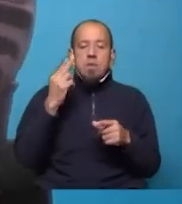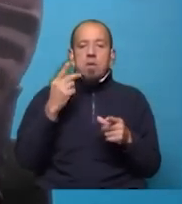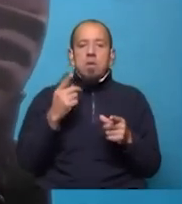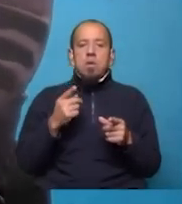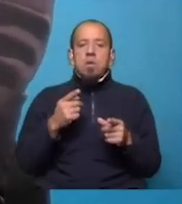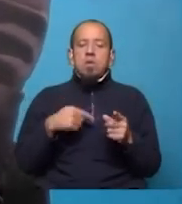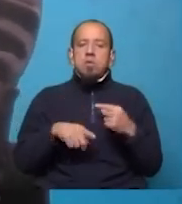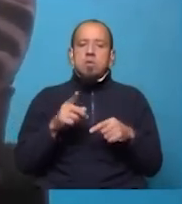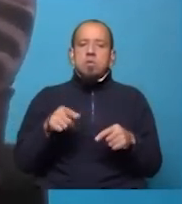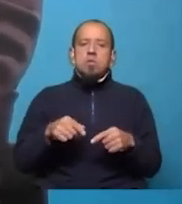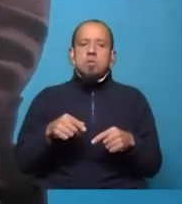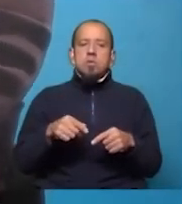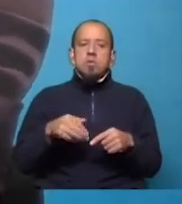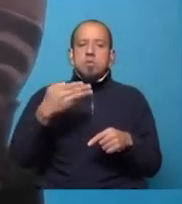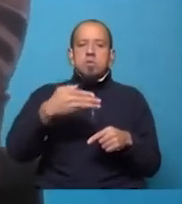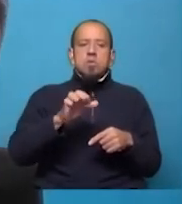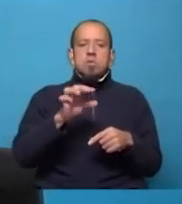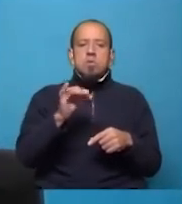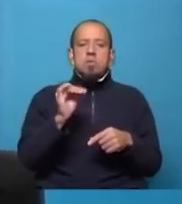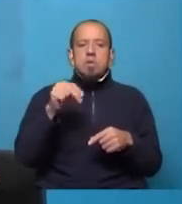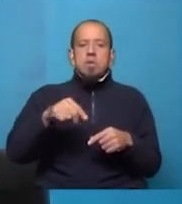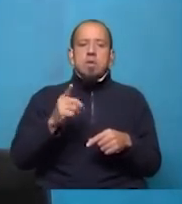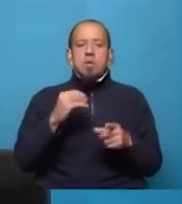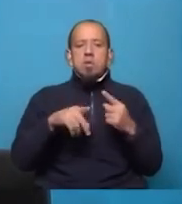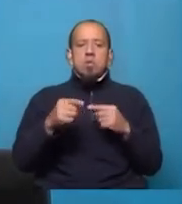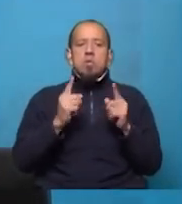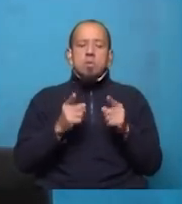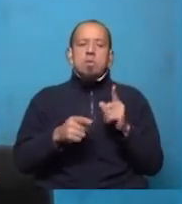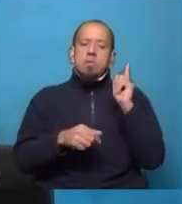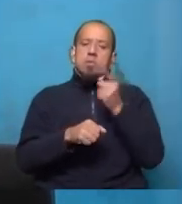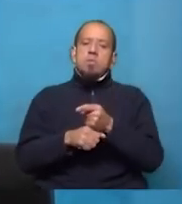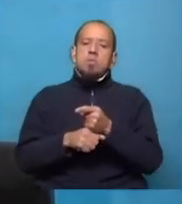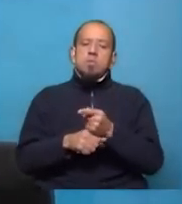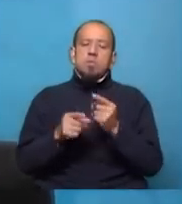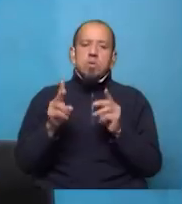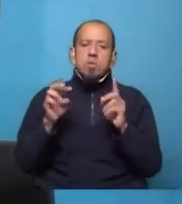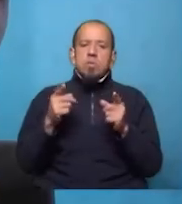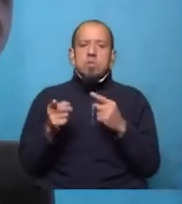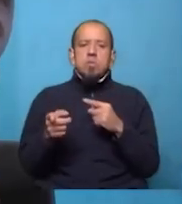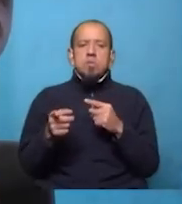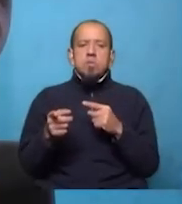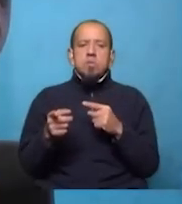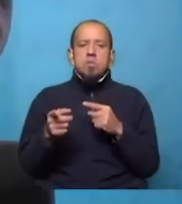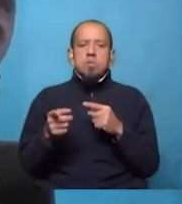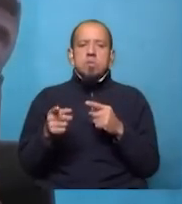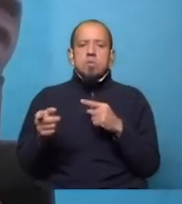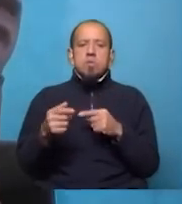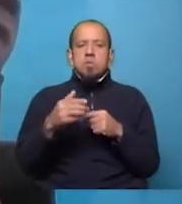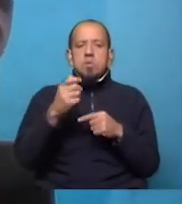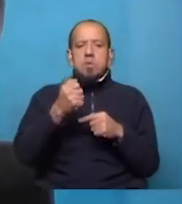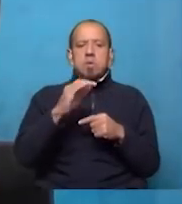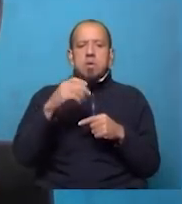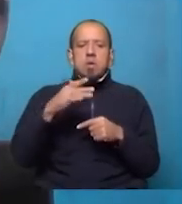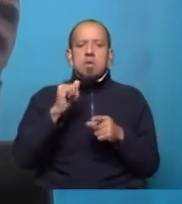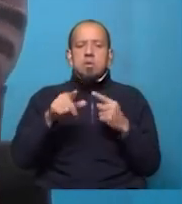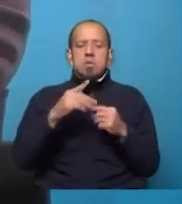no está el caso de vikingo sanguinetti no que falleció el año pasado que también fue imputado por este caso en el caso concreto de dh hay